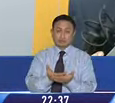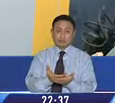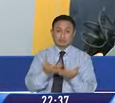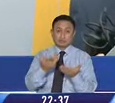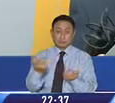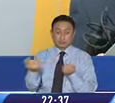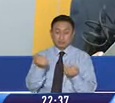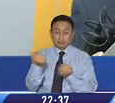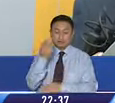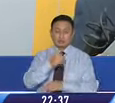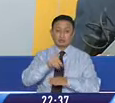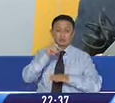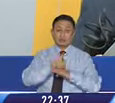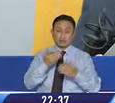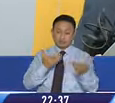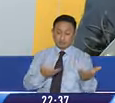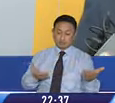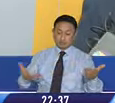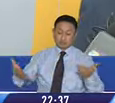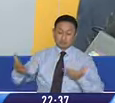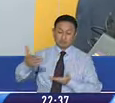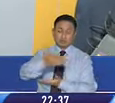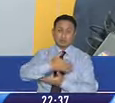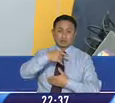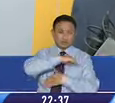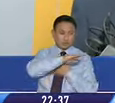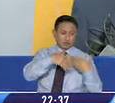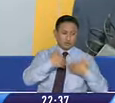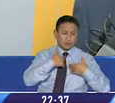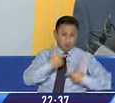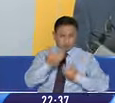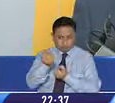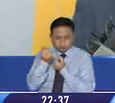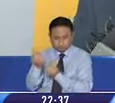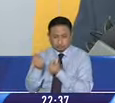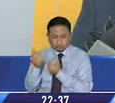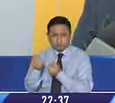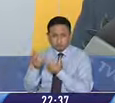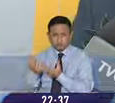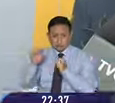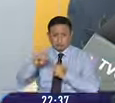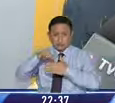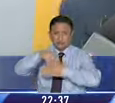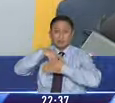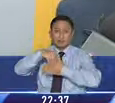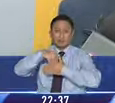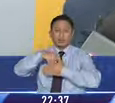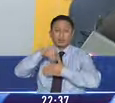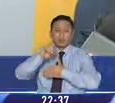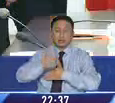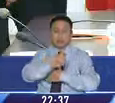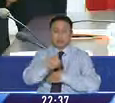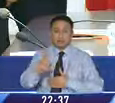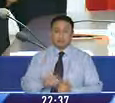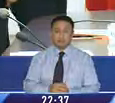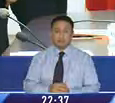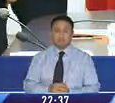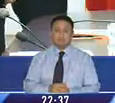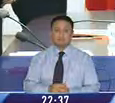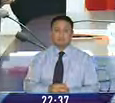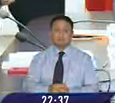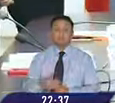dirección nacional por dirección nacional, estamos informando de los casos pendientes en cada una de las áreas. Larrea